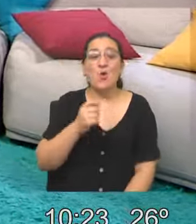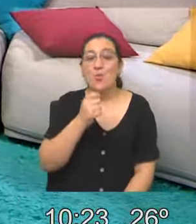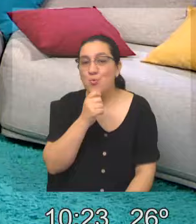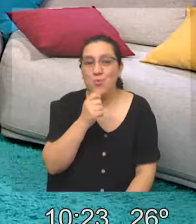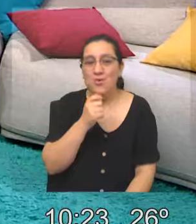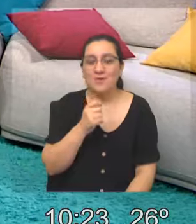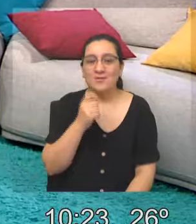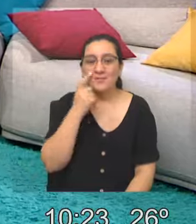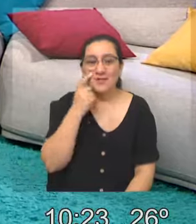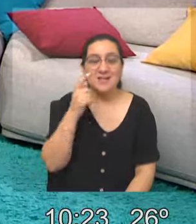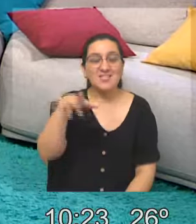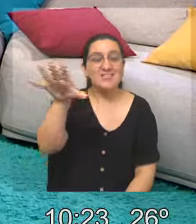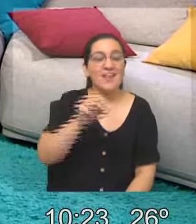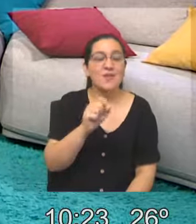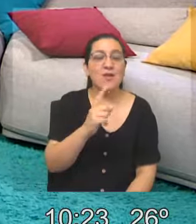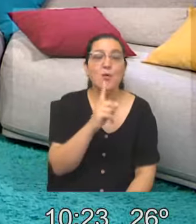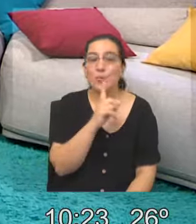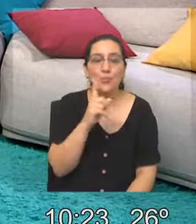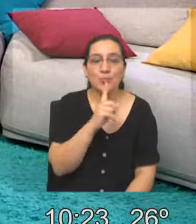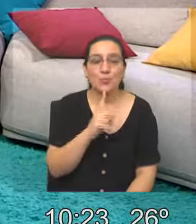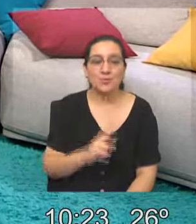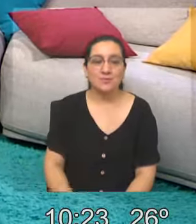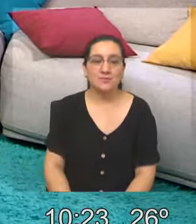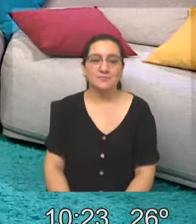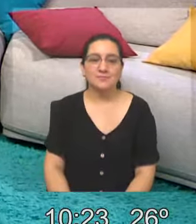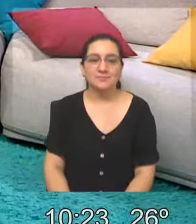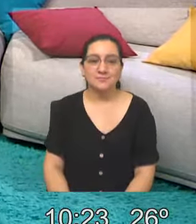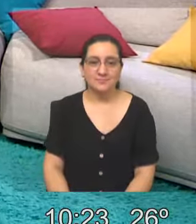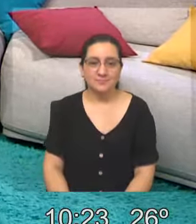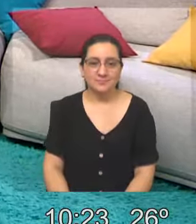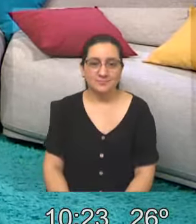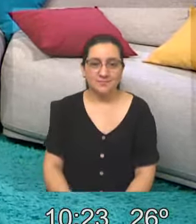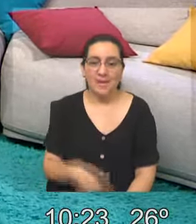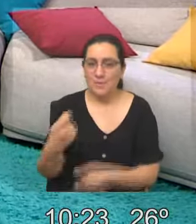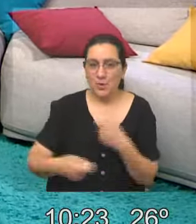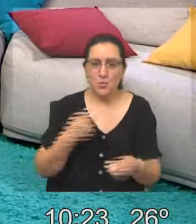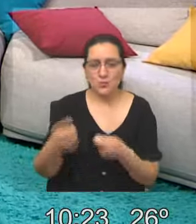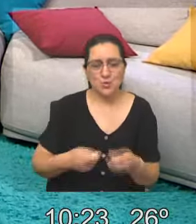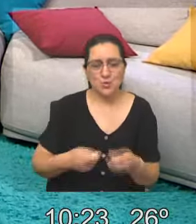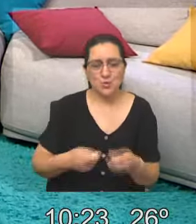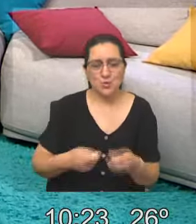Allá hay una vela, mirá, no. Marcelo. Apareció, Marcelo. Apareció. La producción esto es televisión, de verdad. ¡Qué